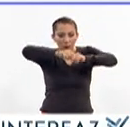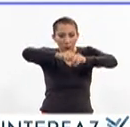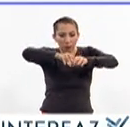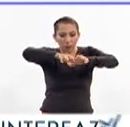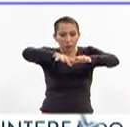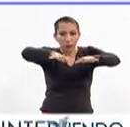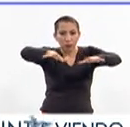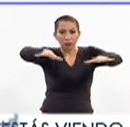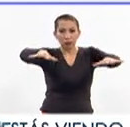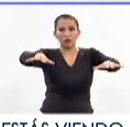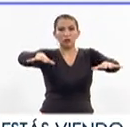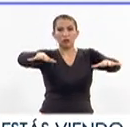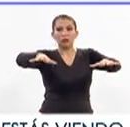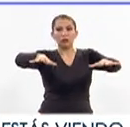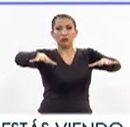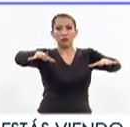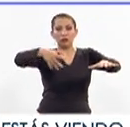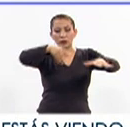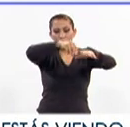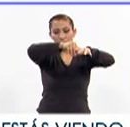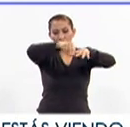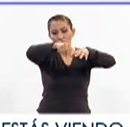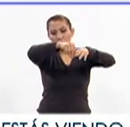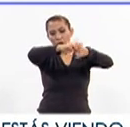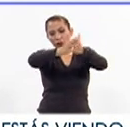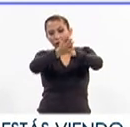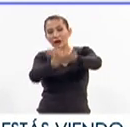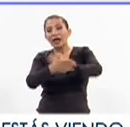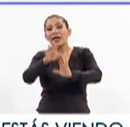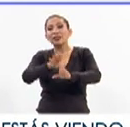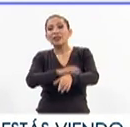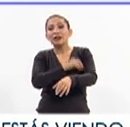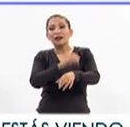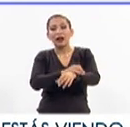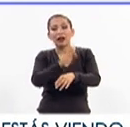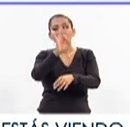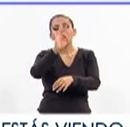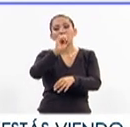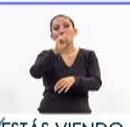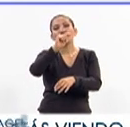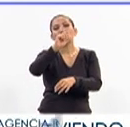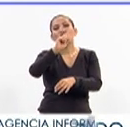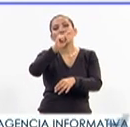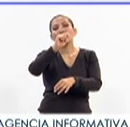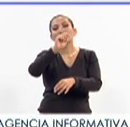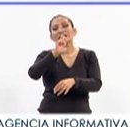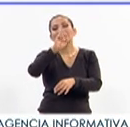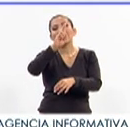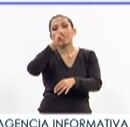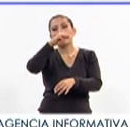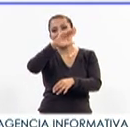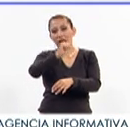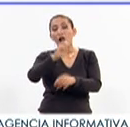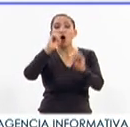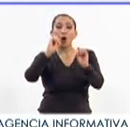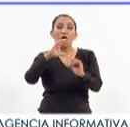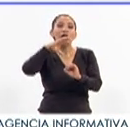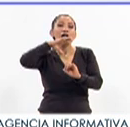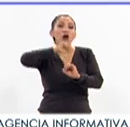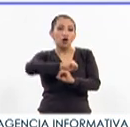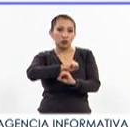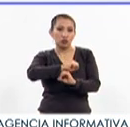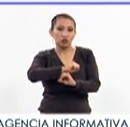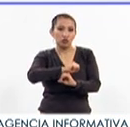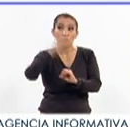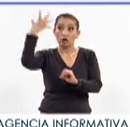difunde a un fluido y eso se llama energía fototérmica o generación de calor con